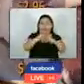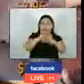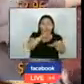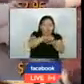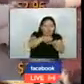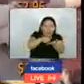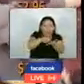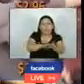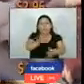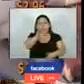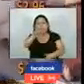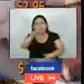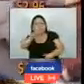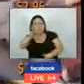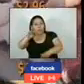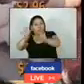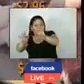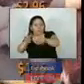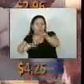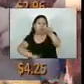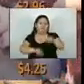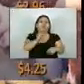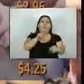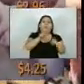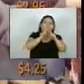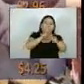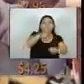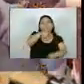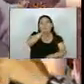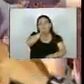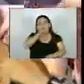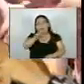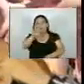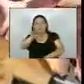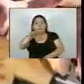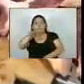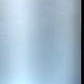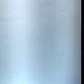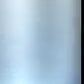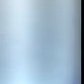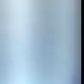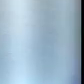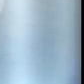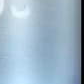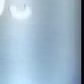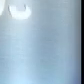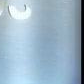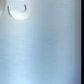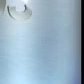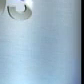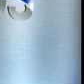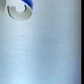especial, 3.39 y posta negra, 4 dólares con 25 centavos.